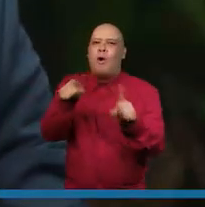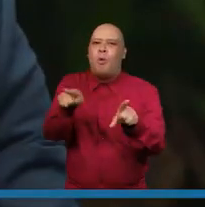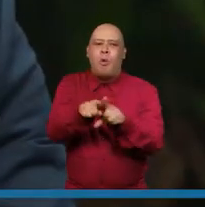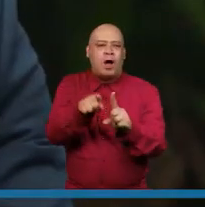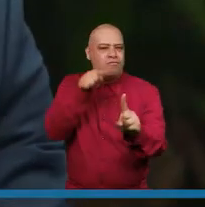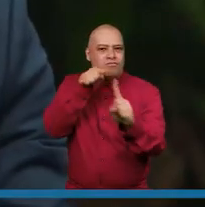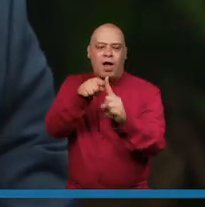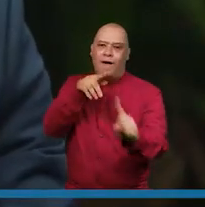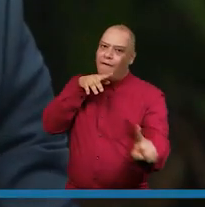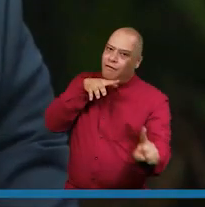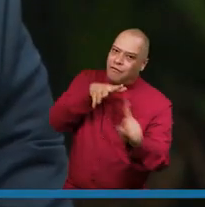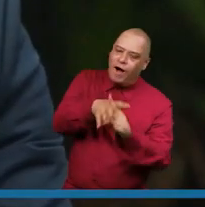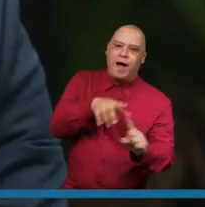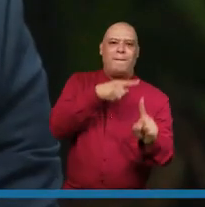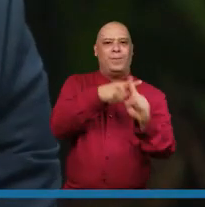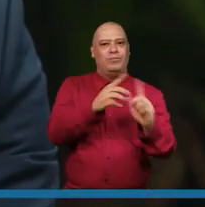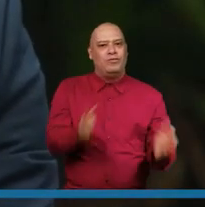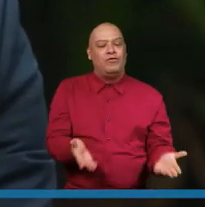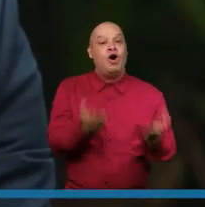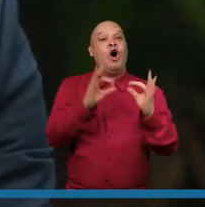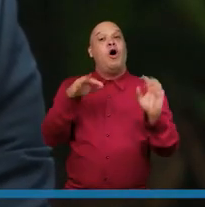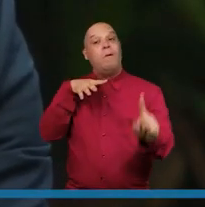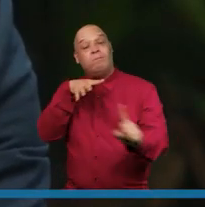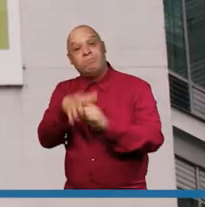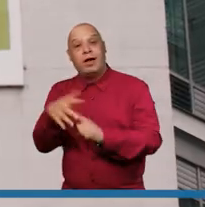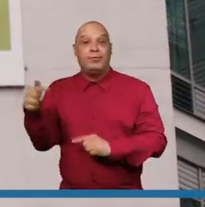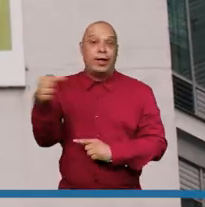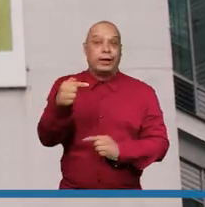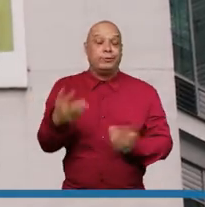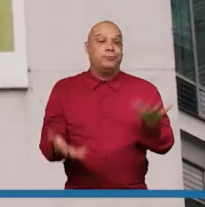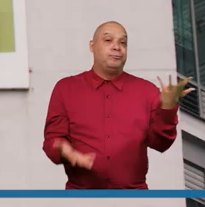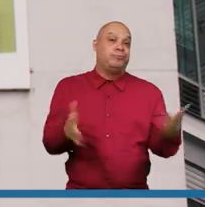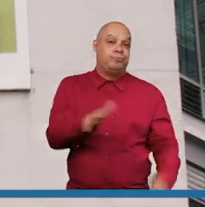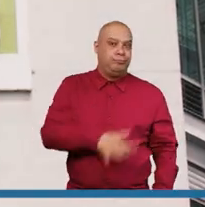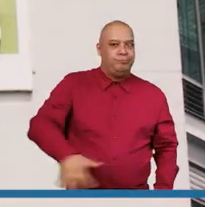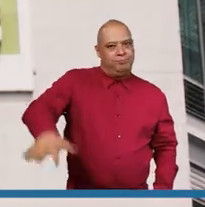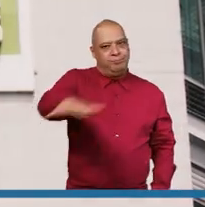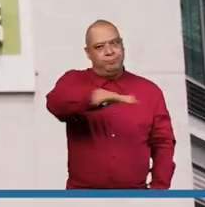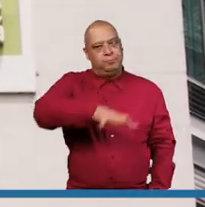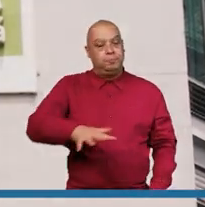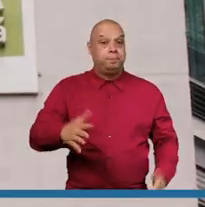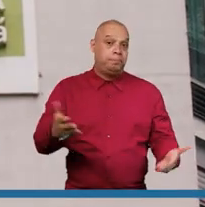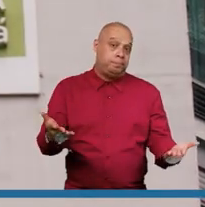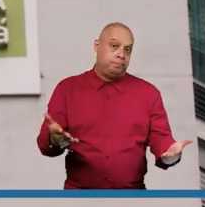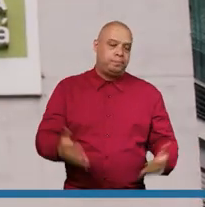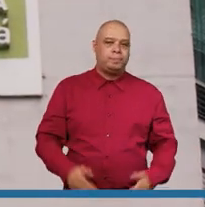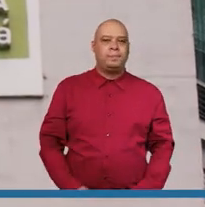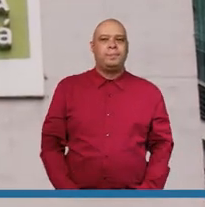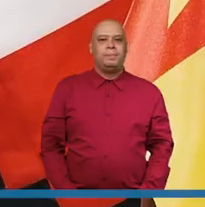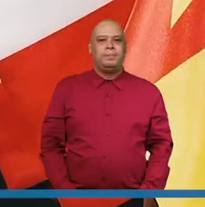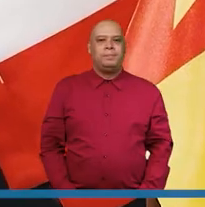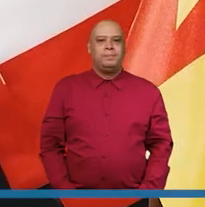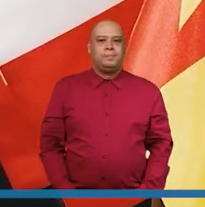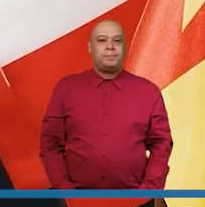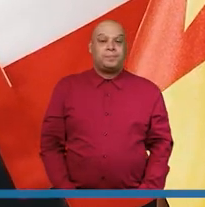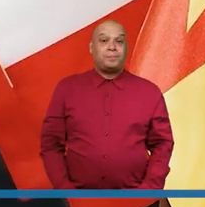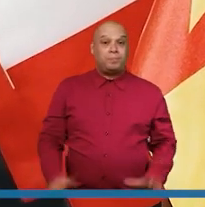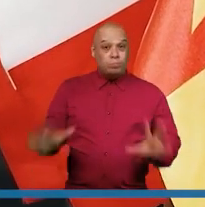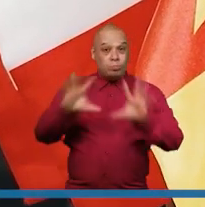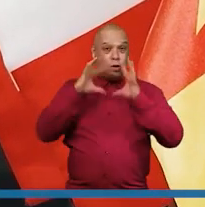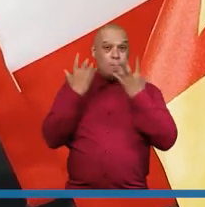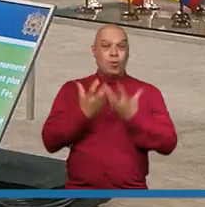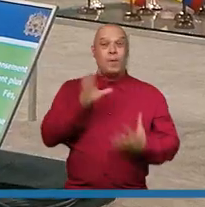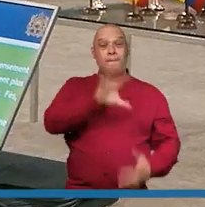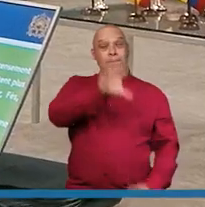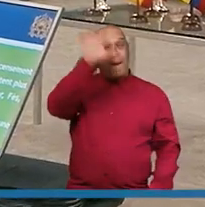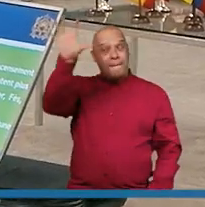que afectan o que pueden beneficiar a todo el territorio. La red global que se logra